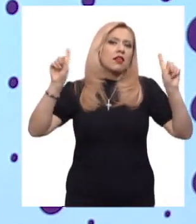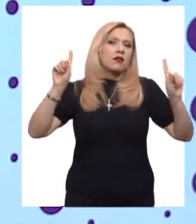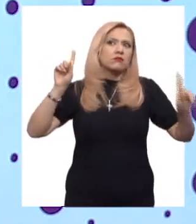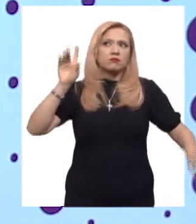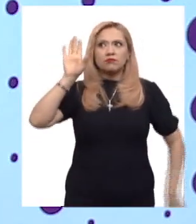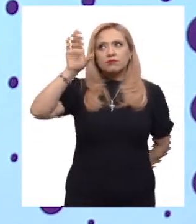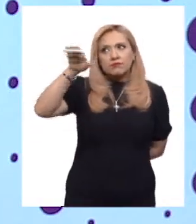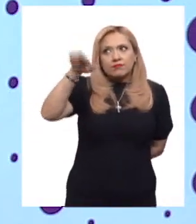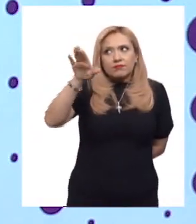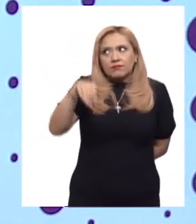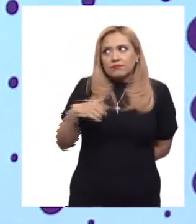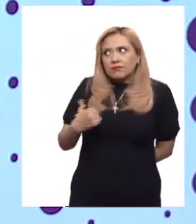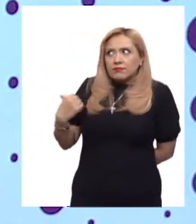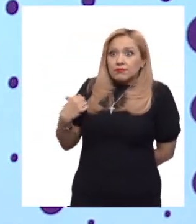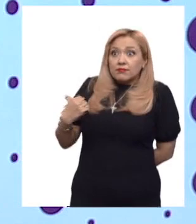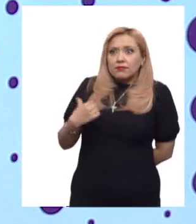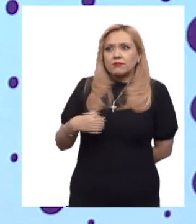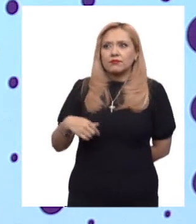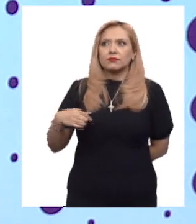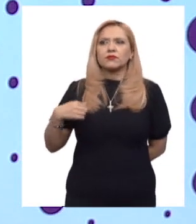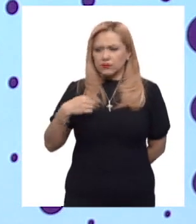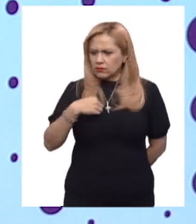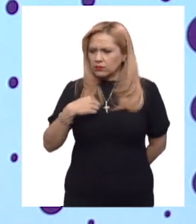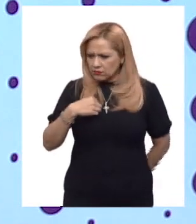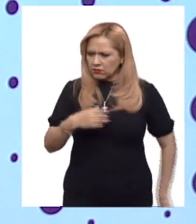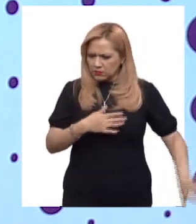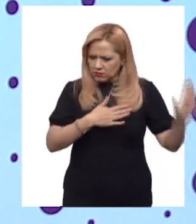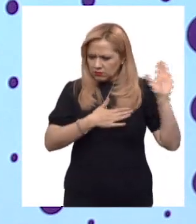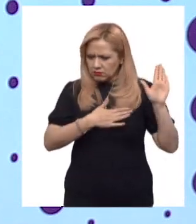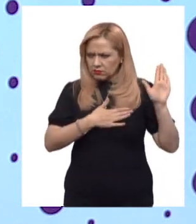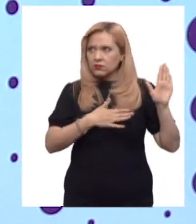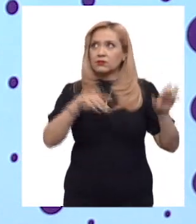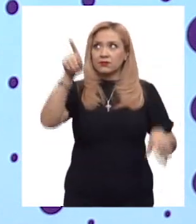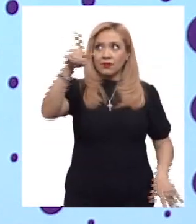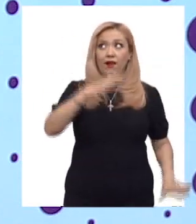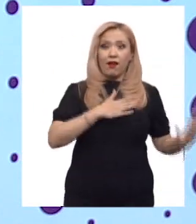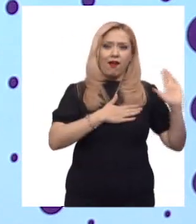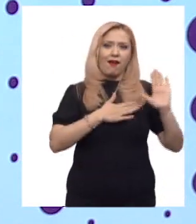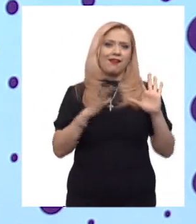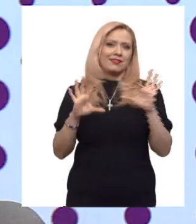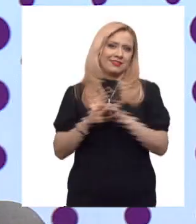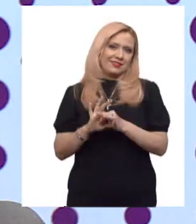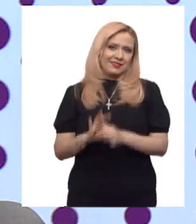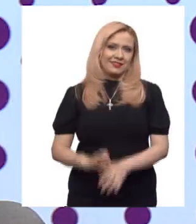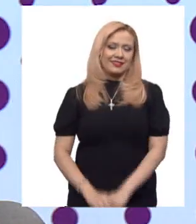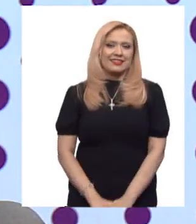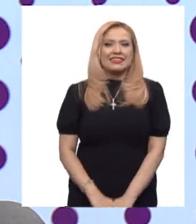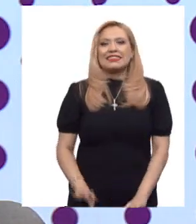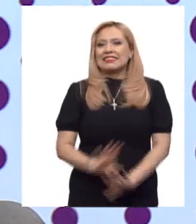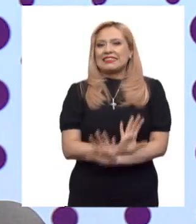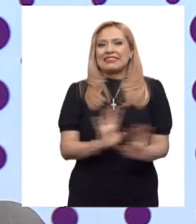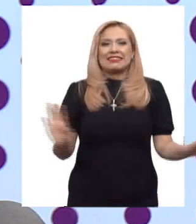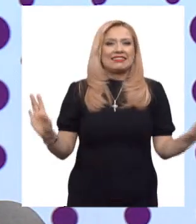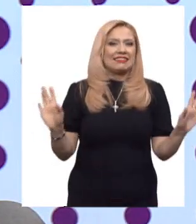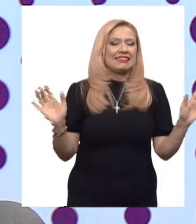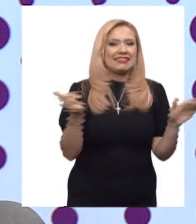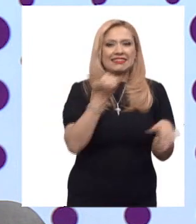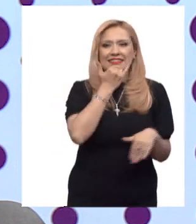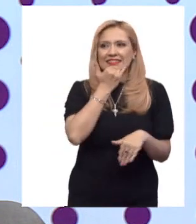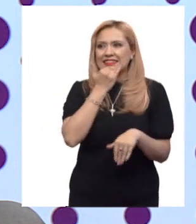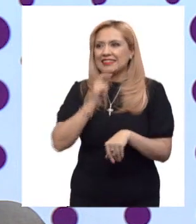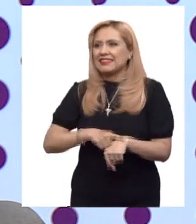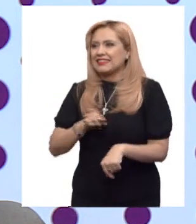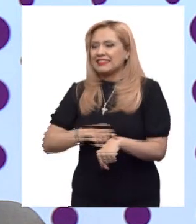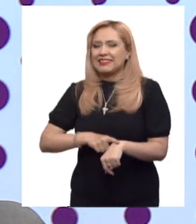pues solamente si el Estado se compromete, yo me comprometo con el Estado. Claro. Nos quedan unos pocos minutos, entonces quisiera